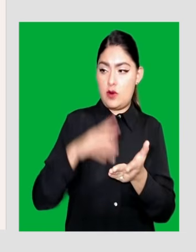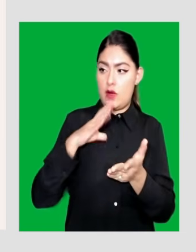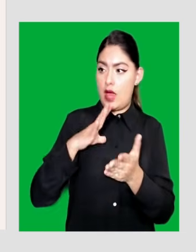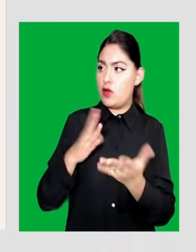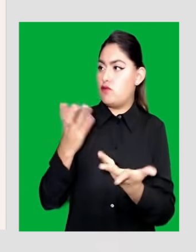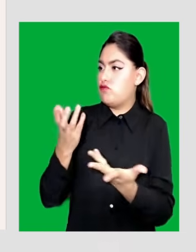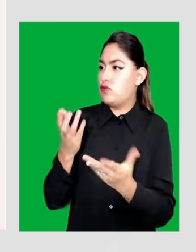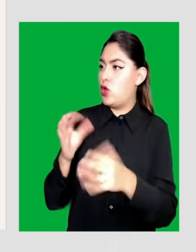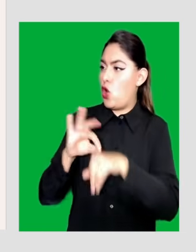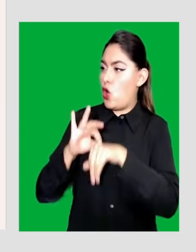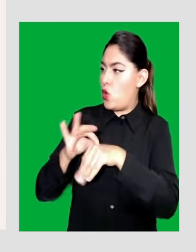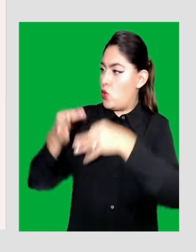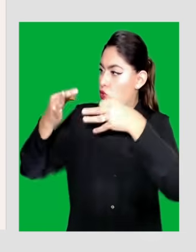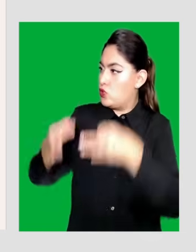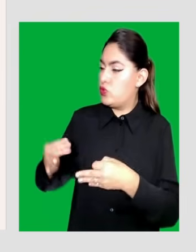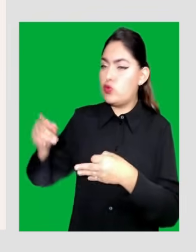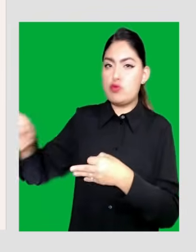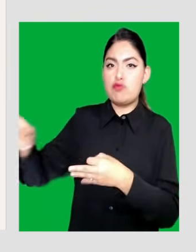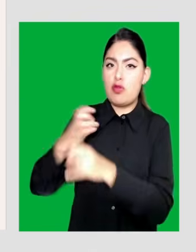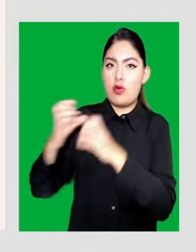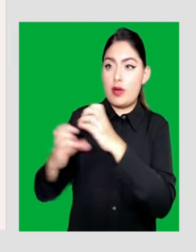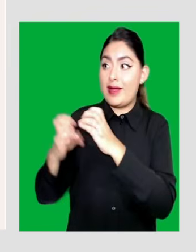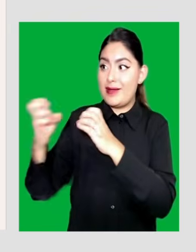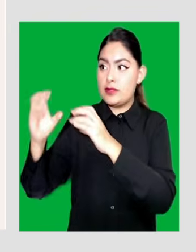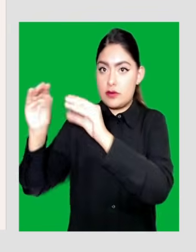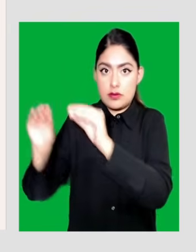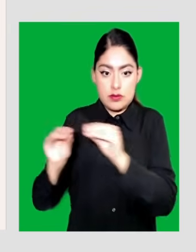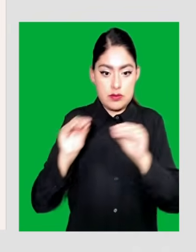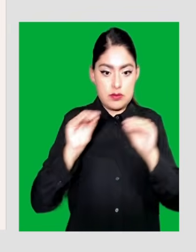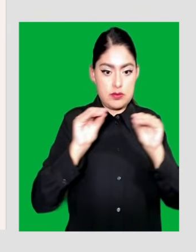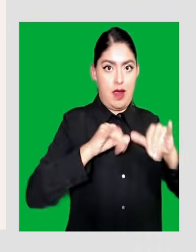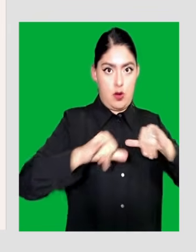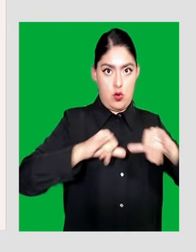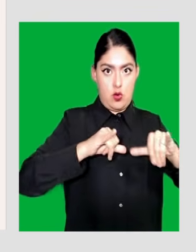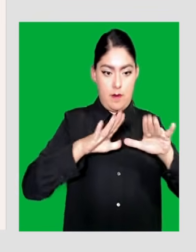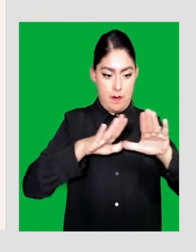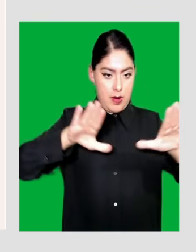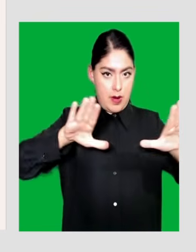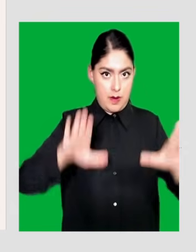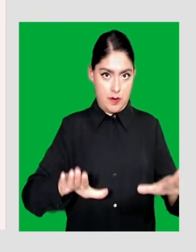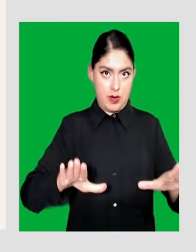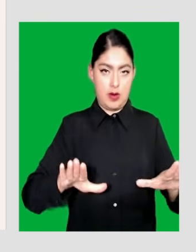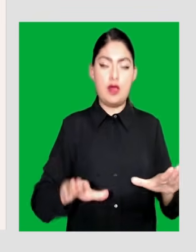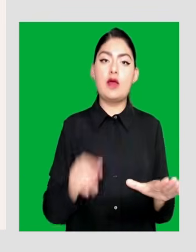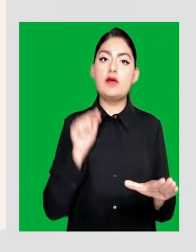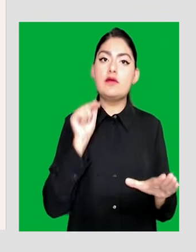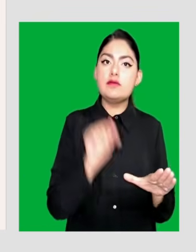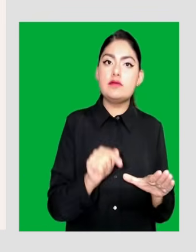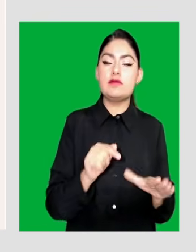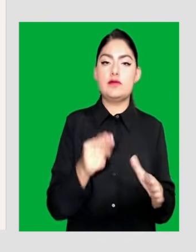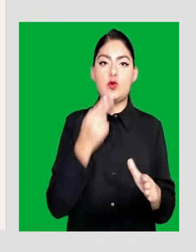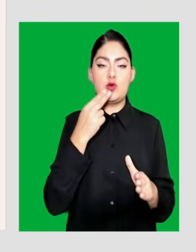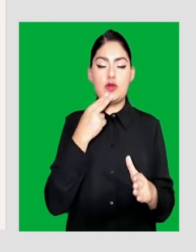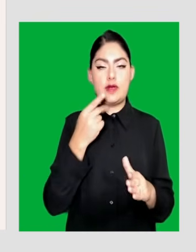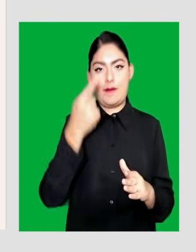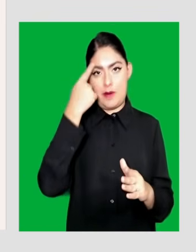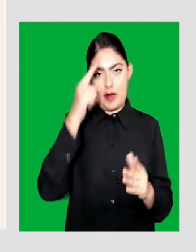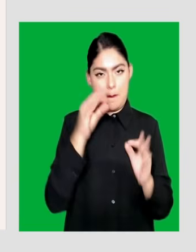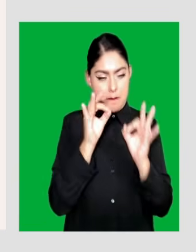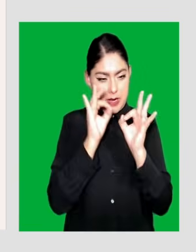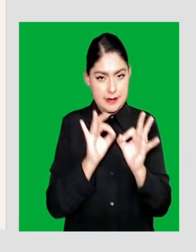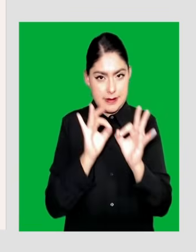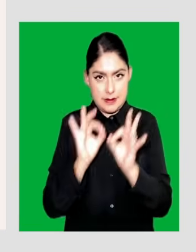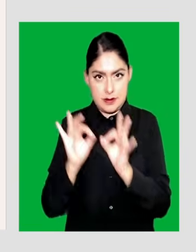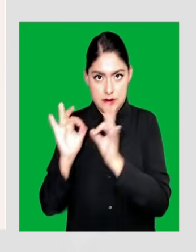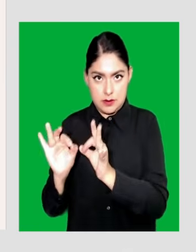límites comparados con las capas vectoriales. Cuando hablamos del formato vectorial en los sistemas